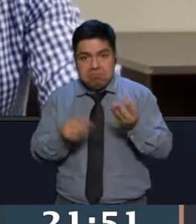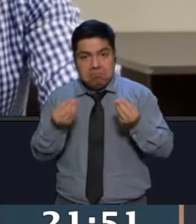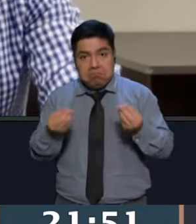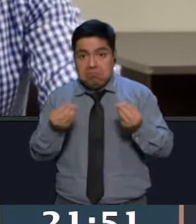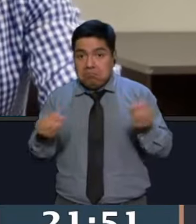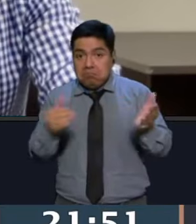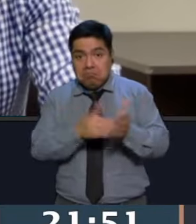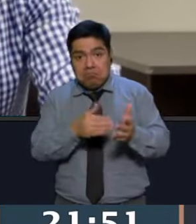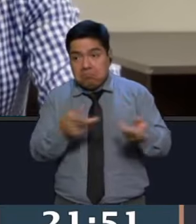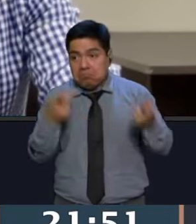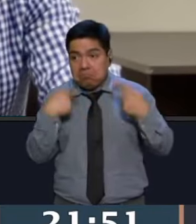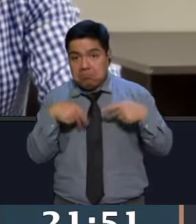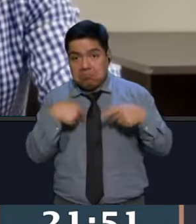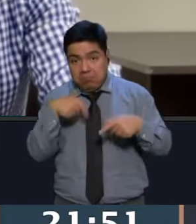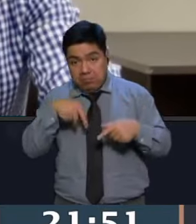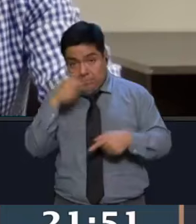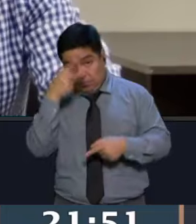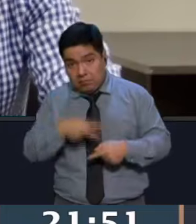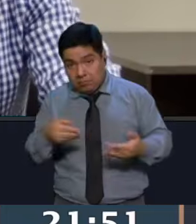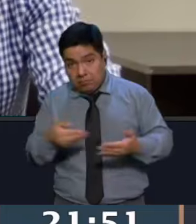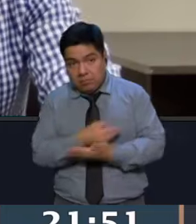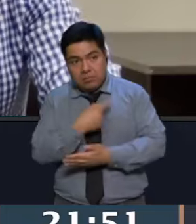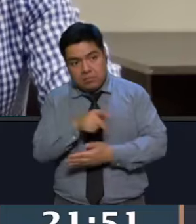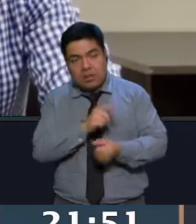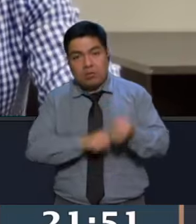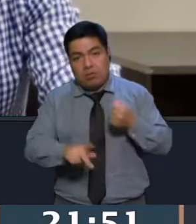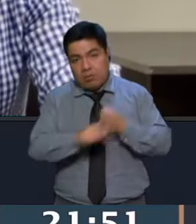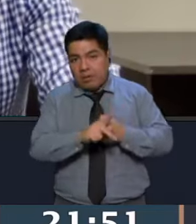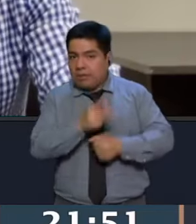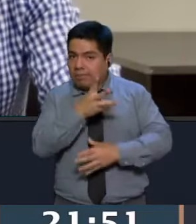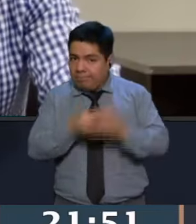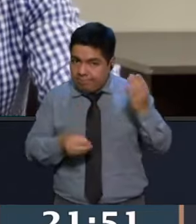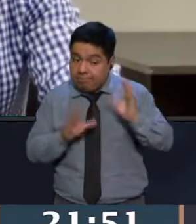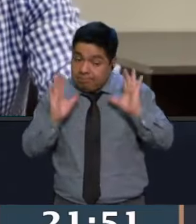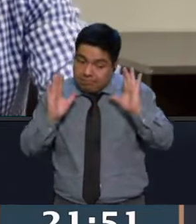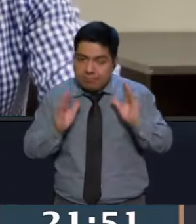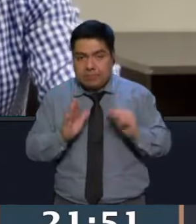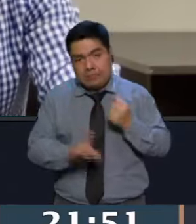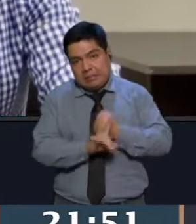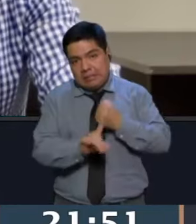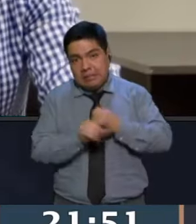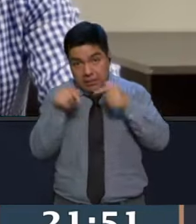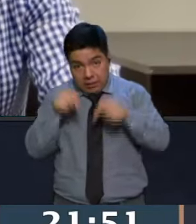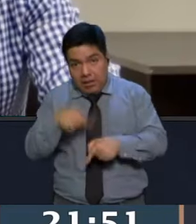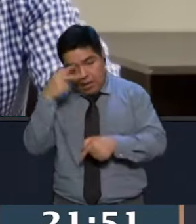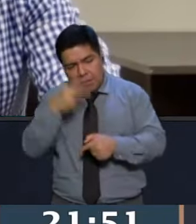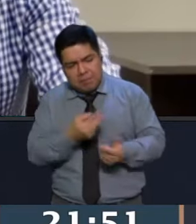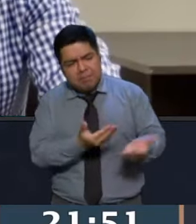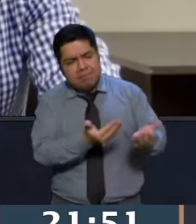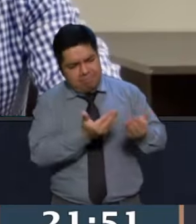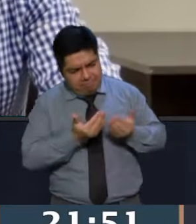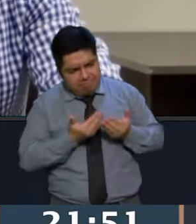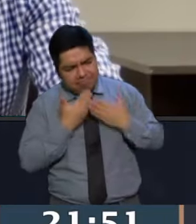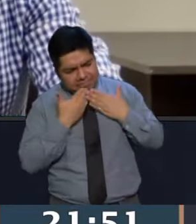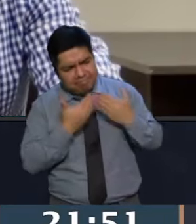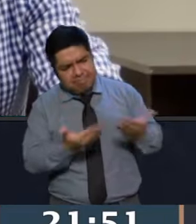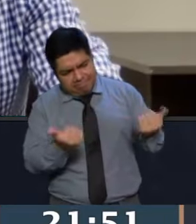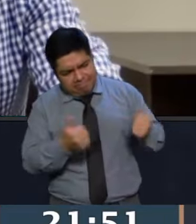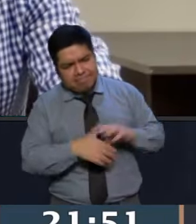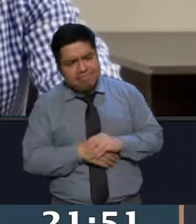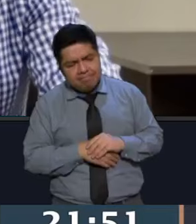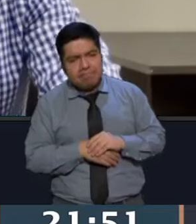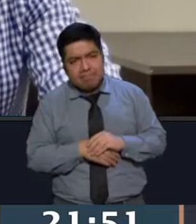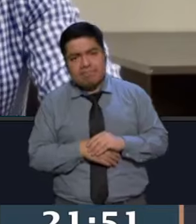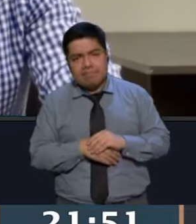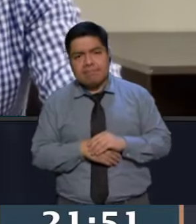ocurrido con cientos, si no es que miles, de ahora mexicanos que pues salieron de sus países por situaciones muy complicadas y que nuestro país los recogió y los